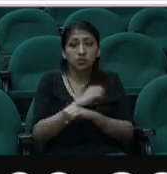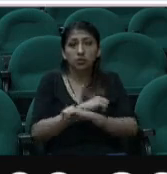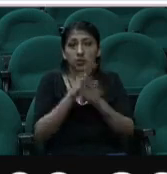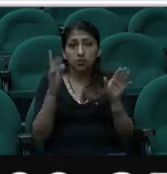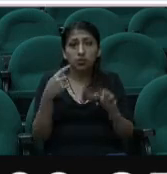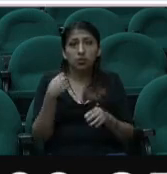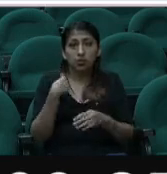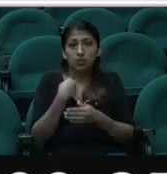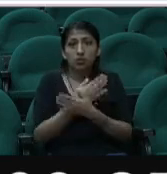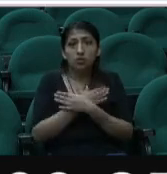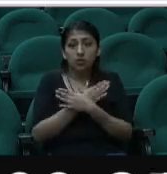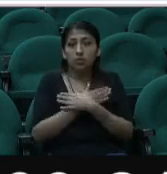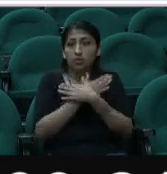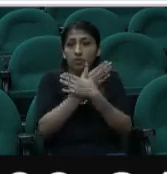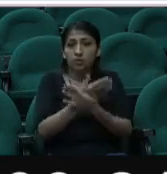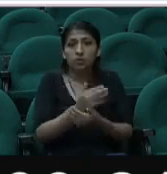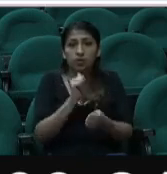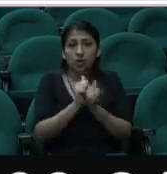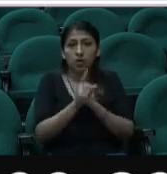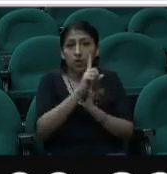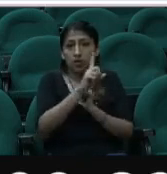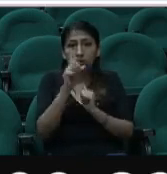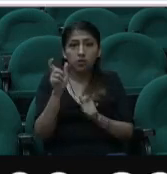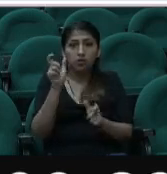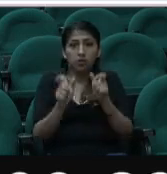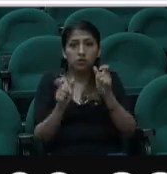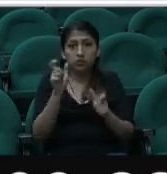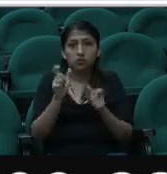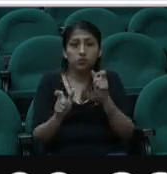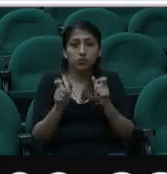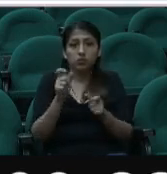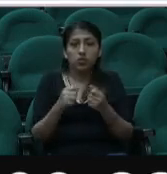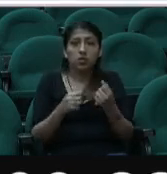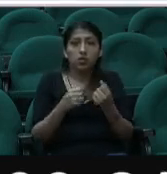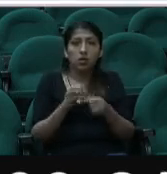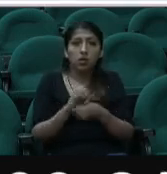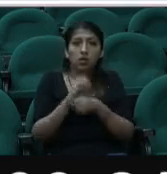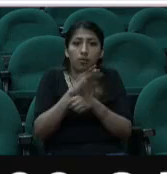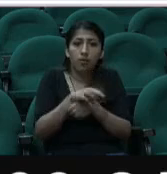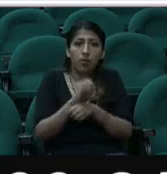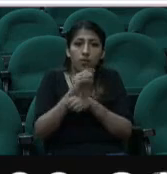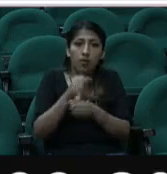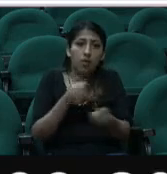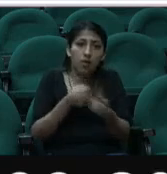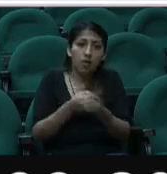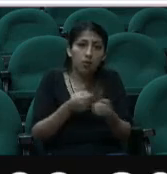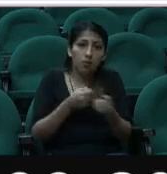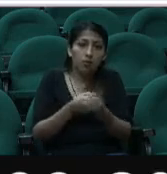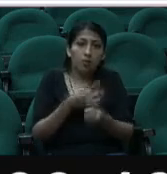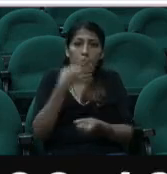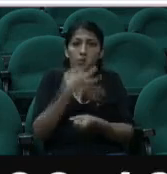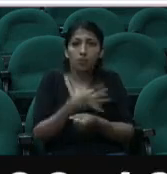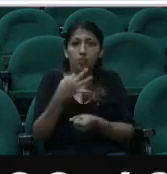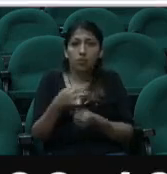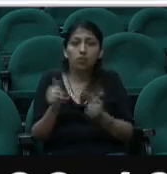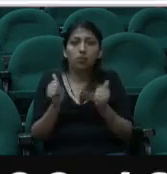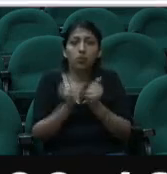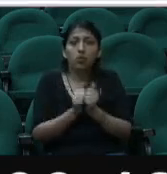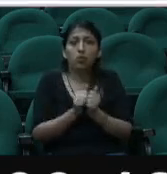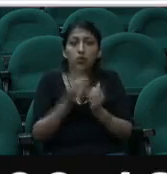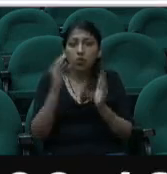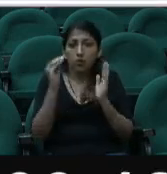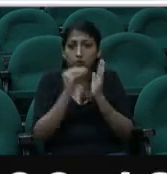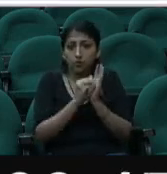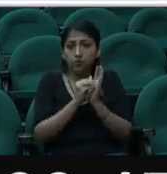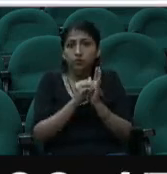yo debo felicitar a cada una de las personas que han ido apoyando aportando y también cumpliendo con lo que establece